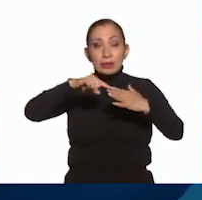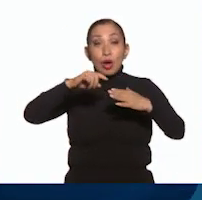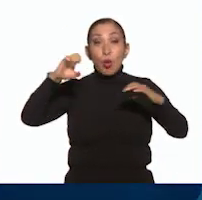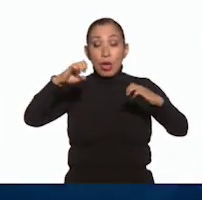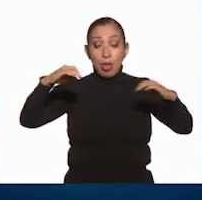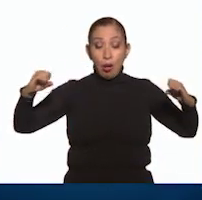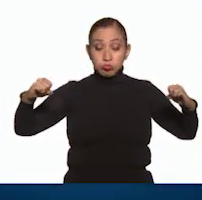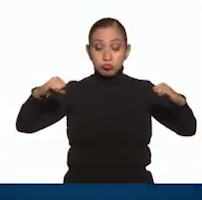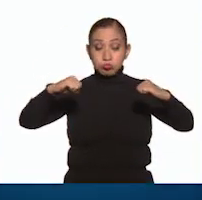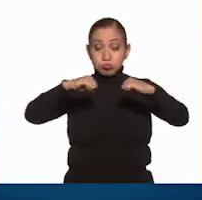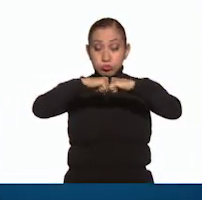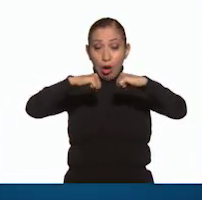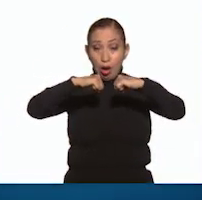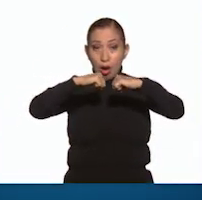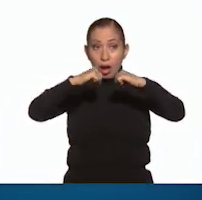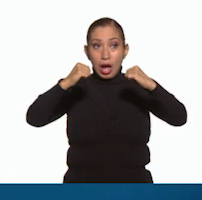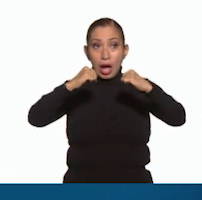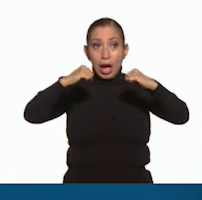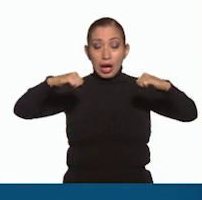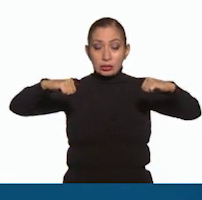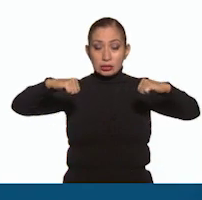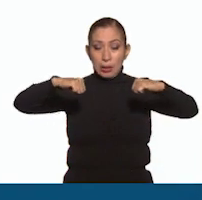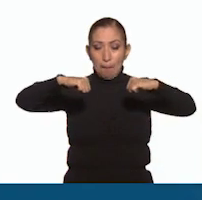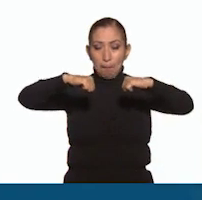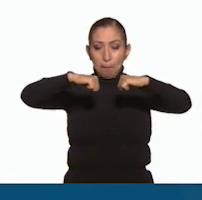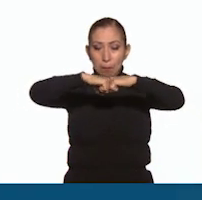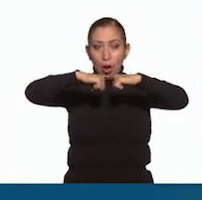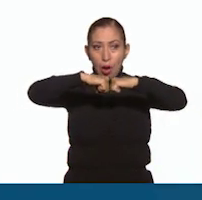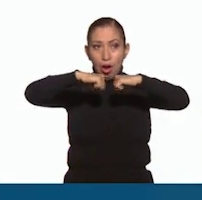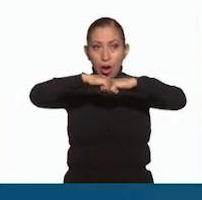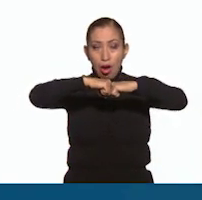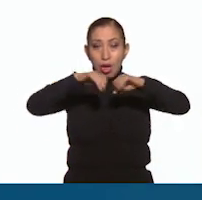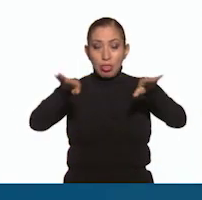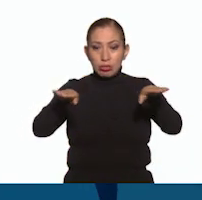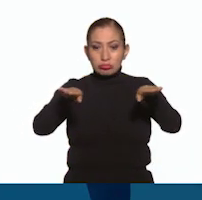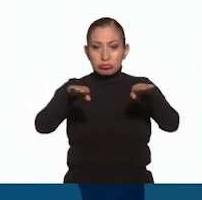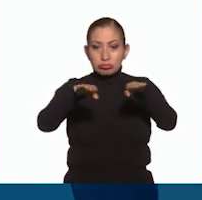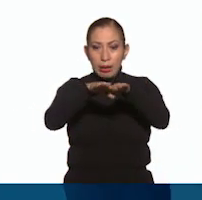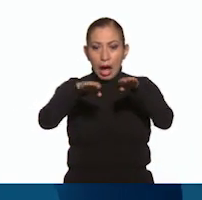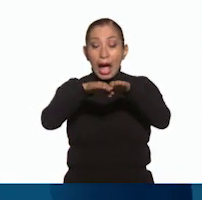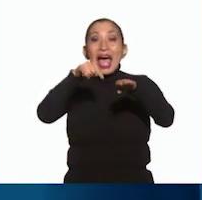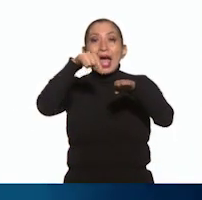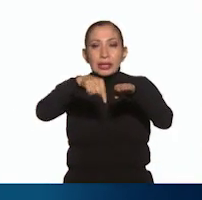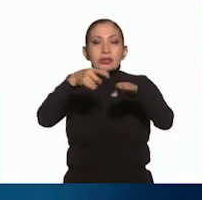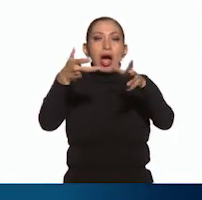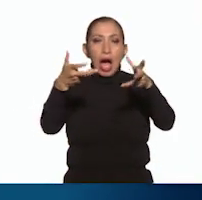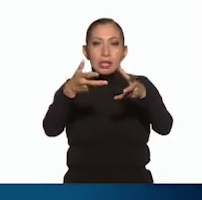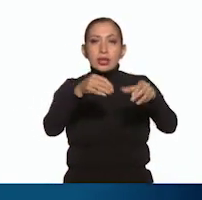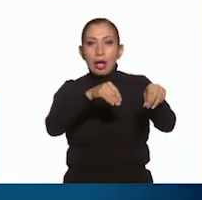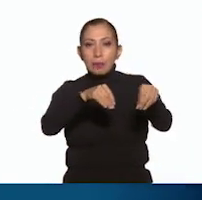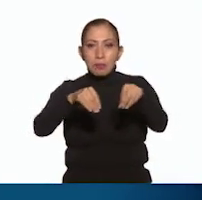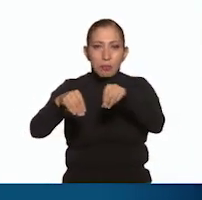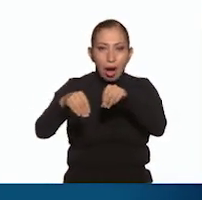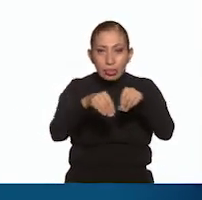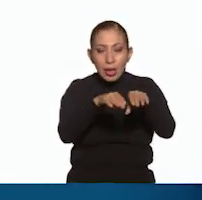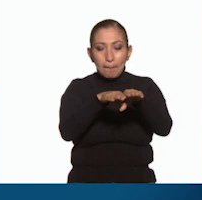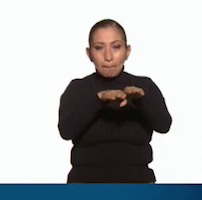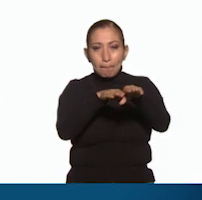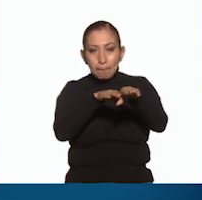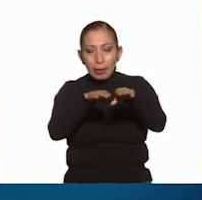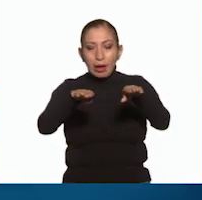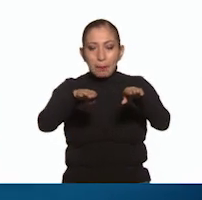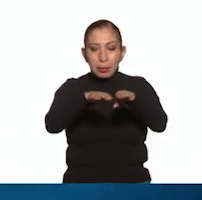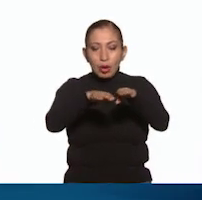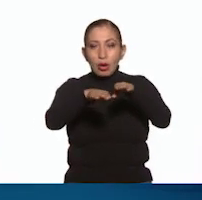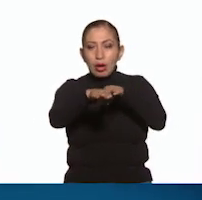cuando choca, genera colisión o el choque de 2 placas tectónicas. Esto es lo que genera el movimiento de las placas tectónicas.